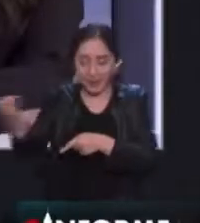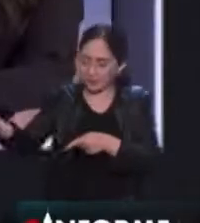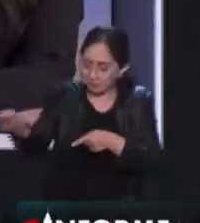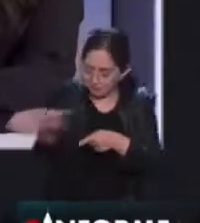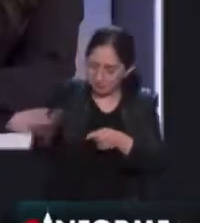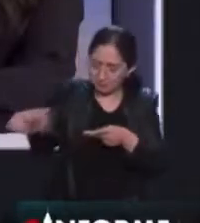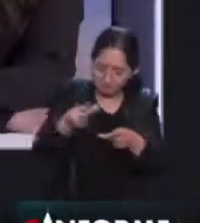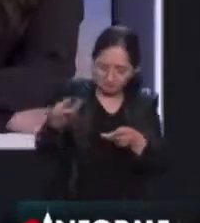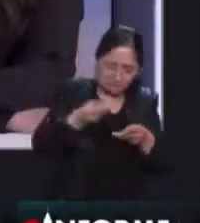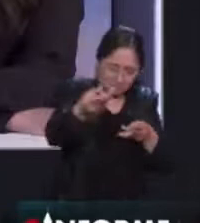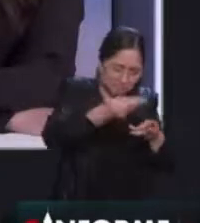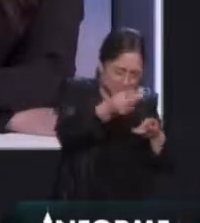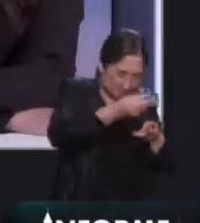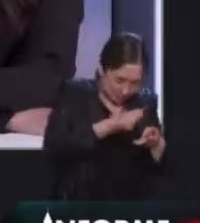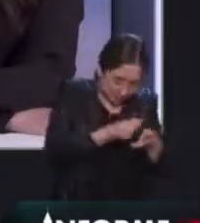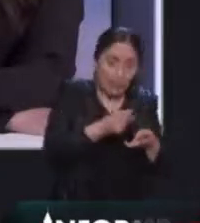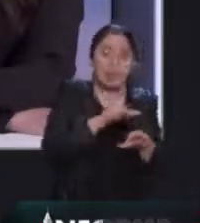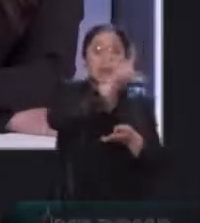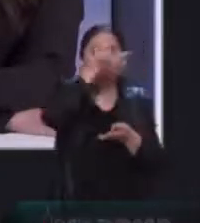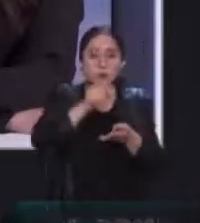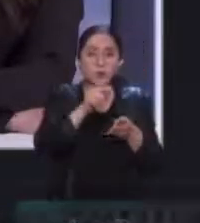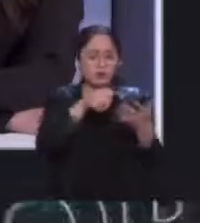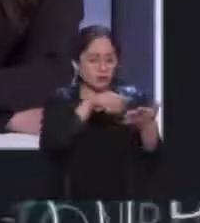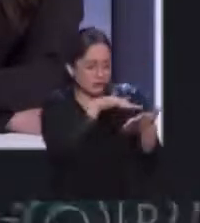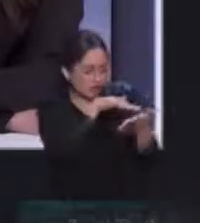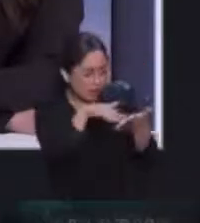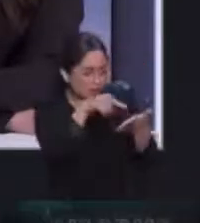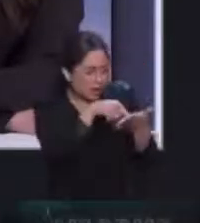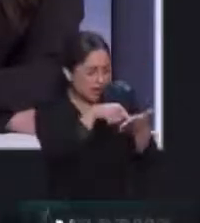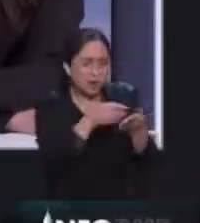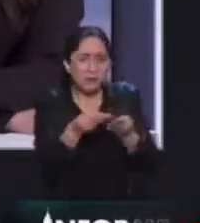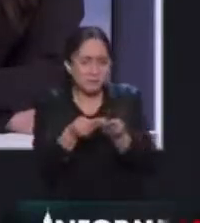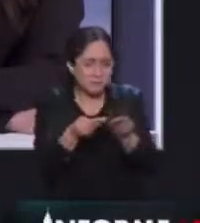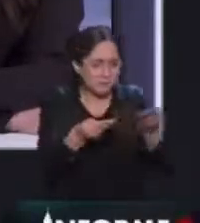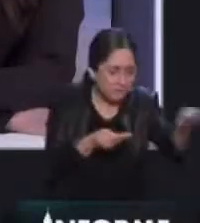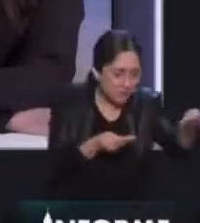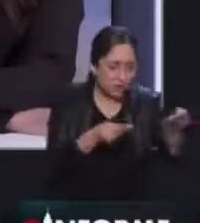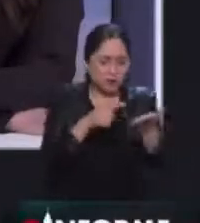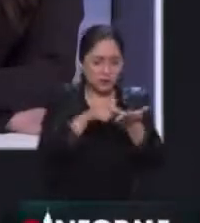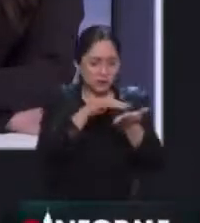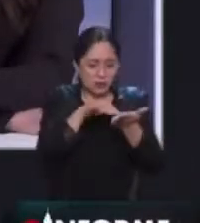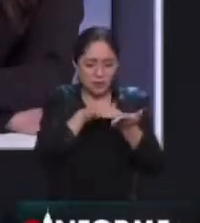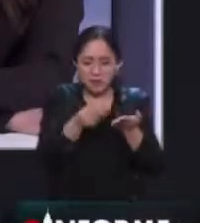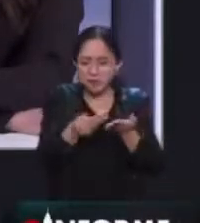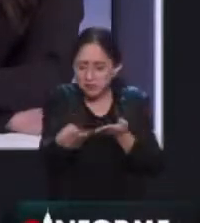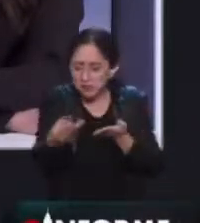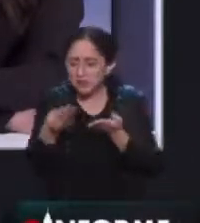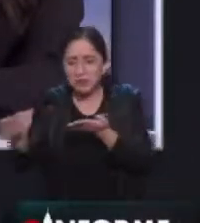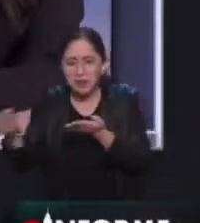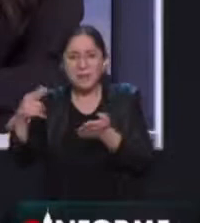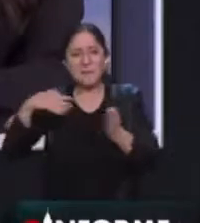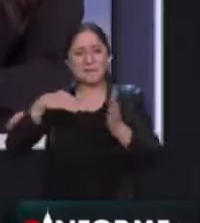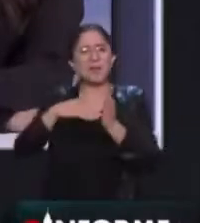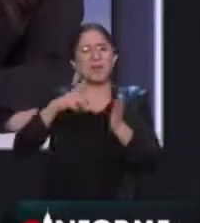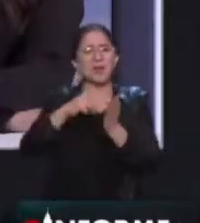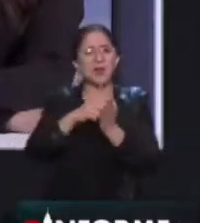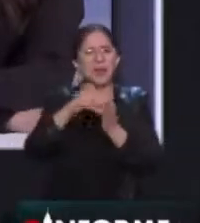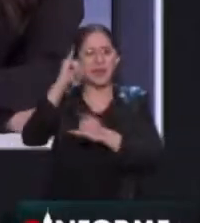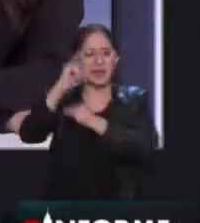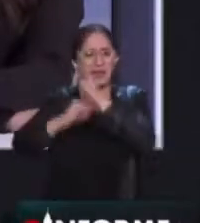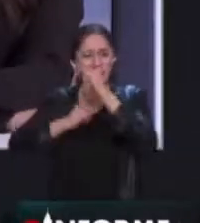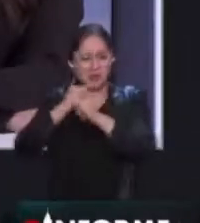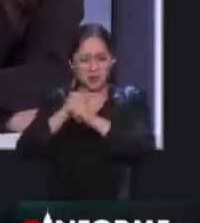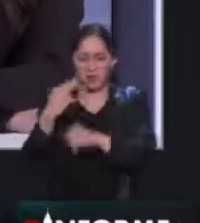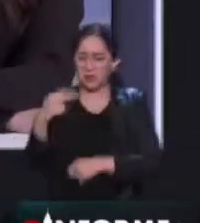a clasificarlos con base en metodologías internacionales, concretamente la CIE-10, que es la